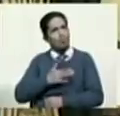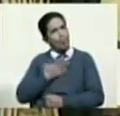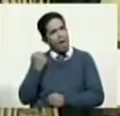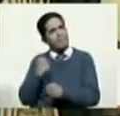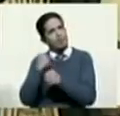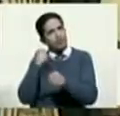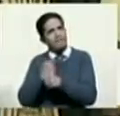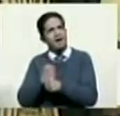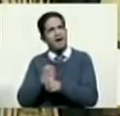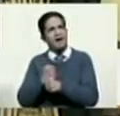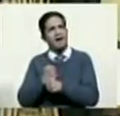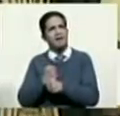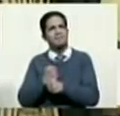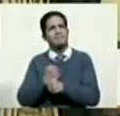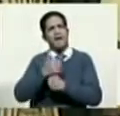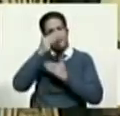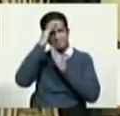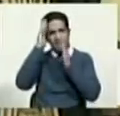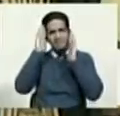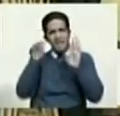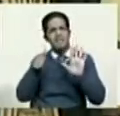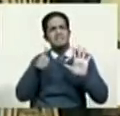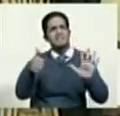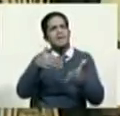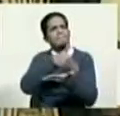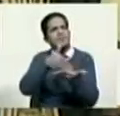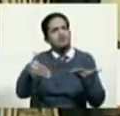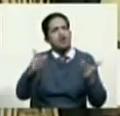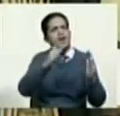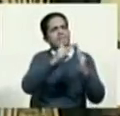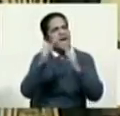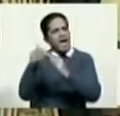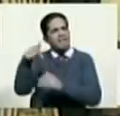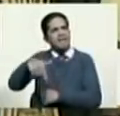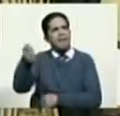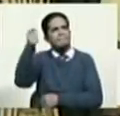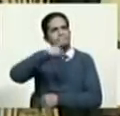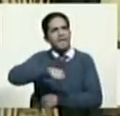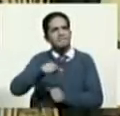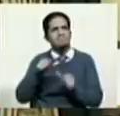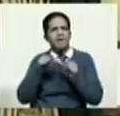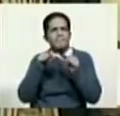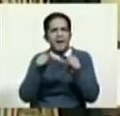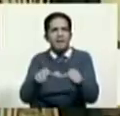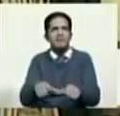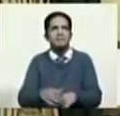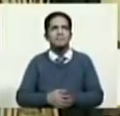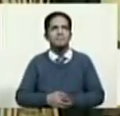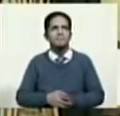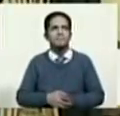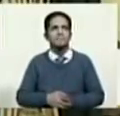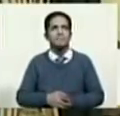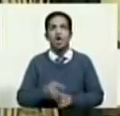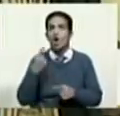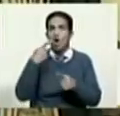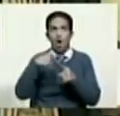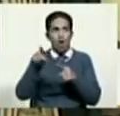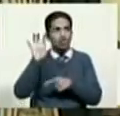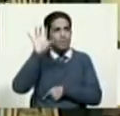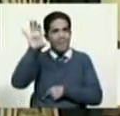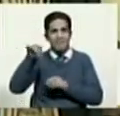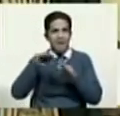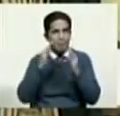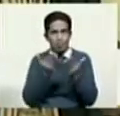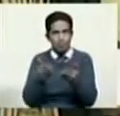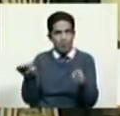producción para atender a 6 millones de hogares mensuales, permanente, como no se atiende en ningún lugar del mundo. Tenemos la capacidad